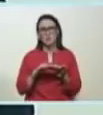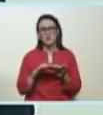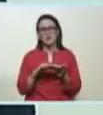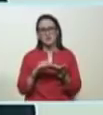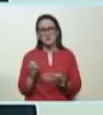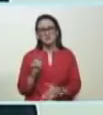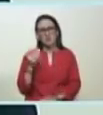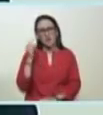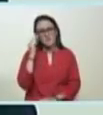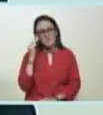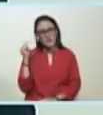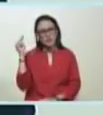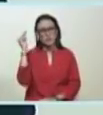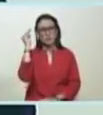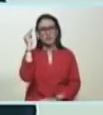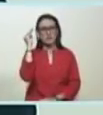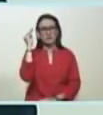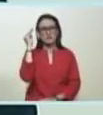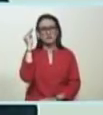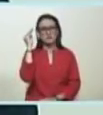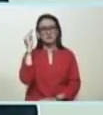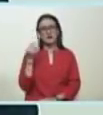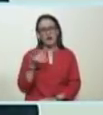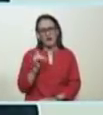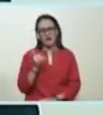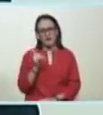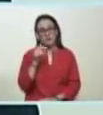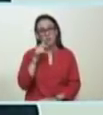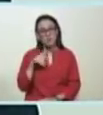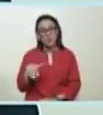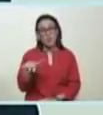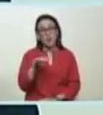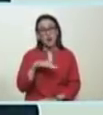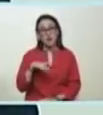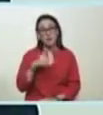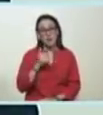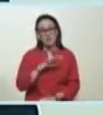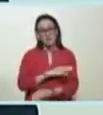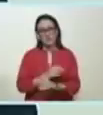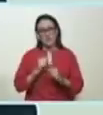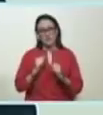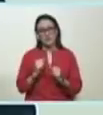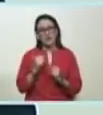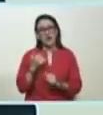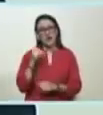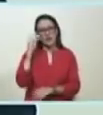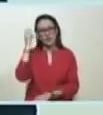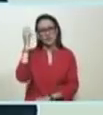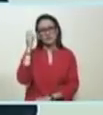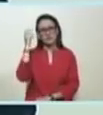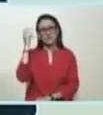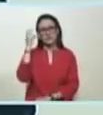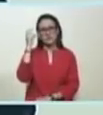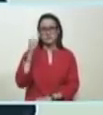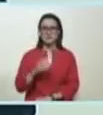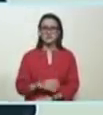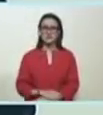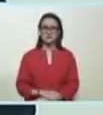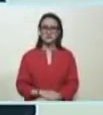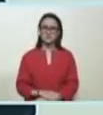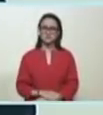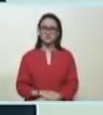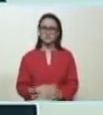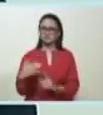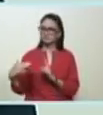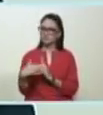constitucional, institucional, que nuestro pueblo tiene la fortaleza de conciencia para